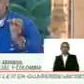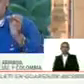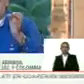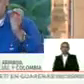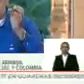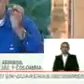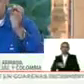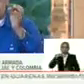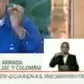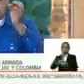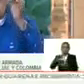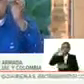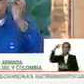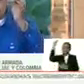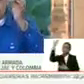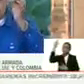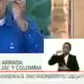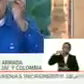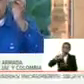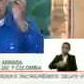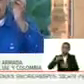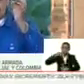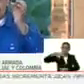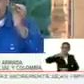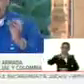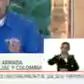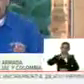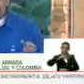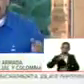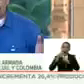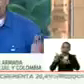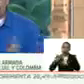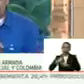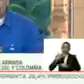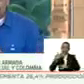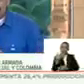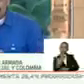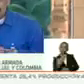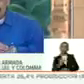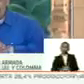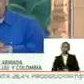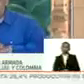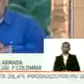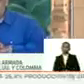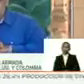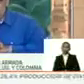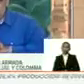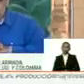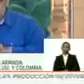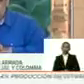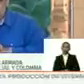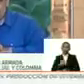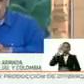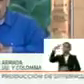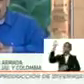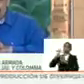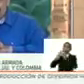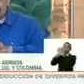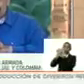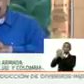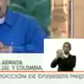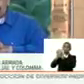en nombre de dios en nombre del pueblo así lo pido a dios rogando